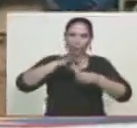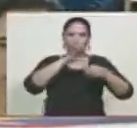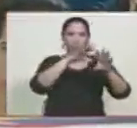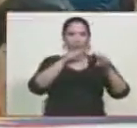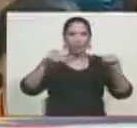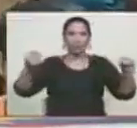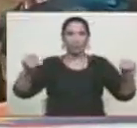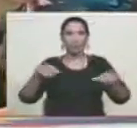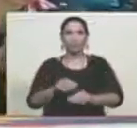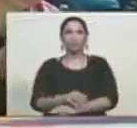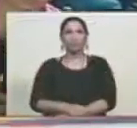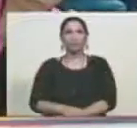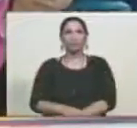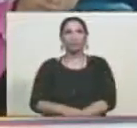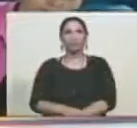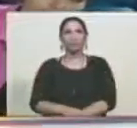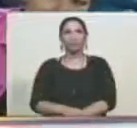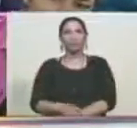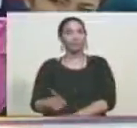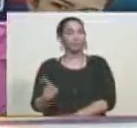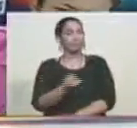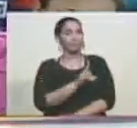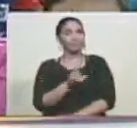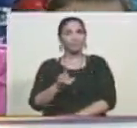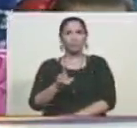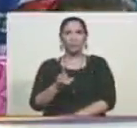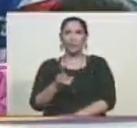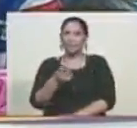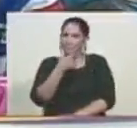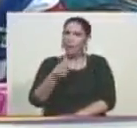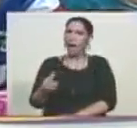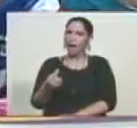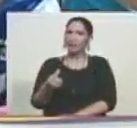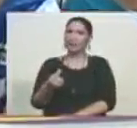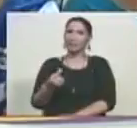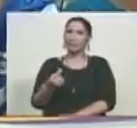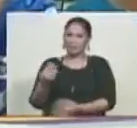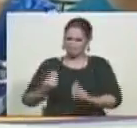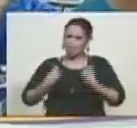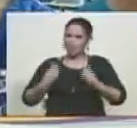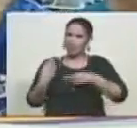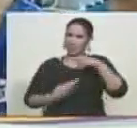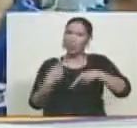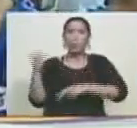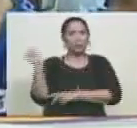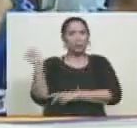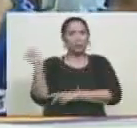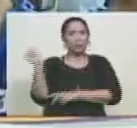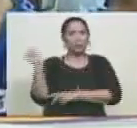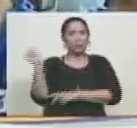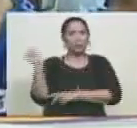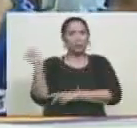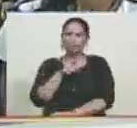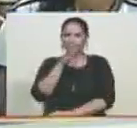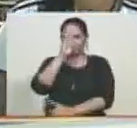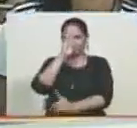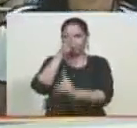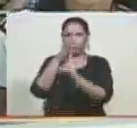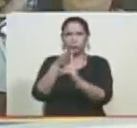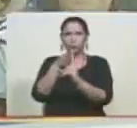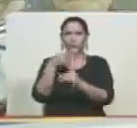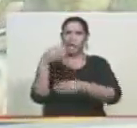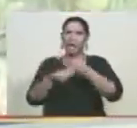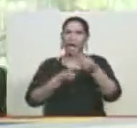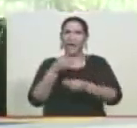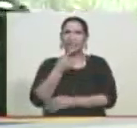Y entonces uno, no es sencillo vivir en la revolución cuando uno la siente. Sí es sencillo. Por ahí dicen y hacen la crítica